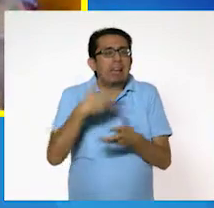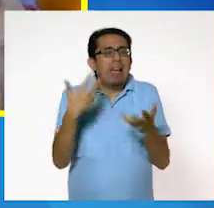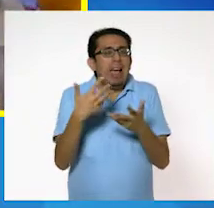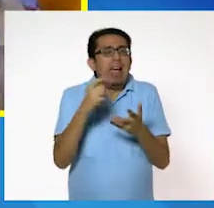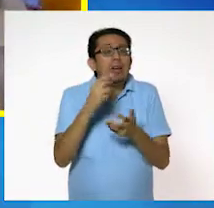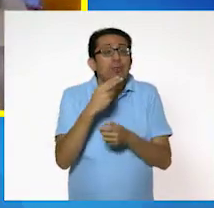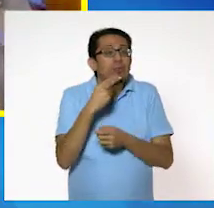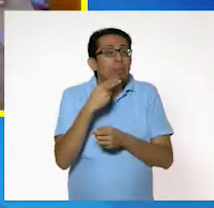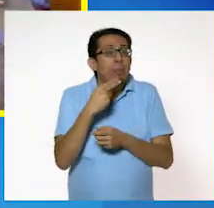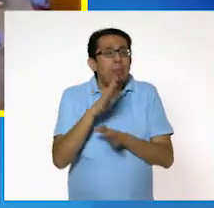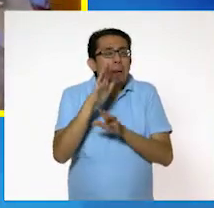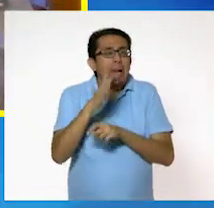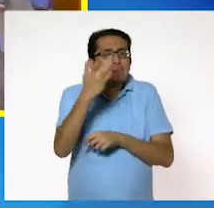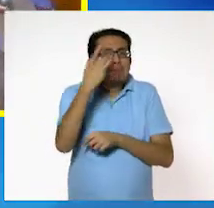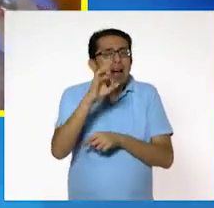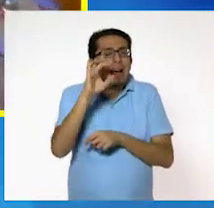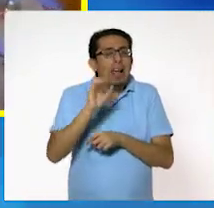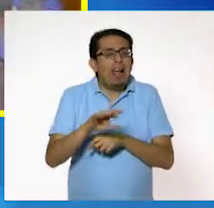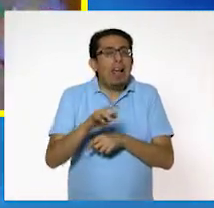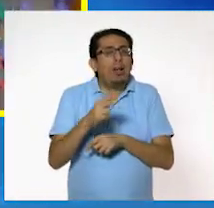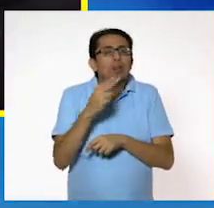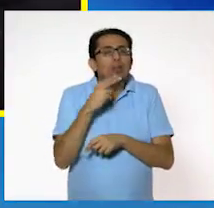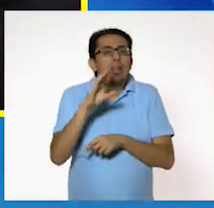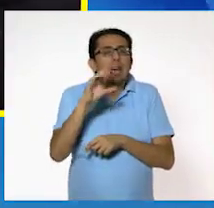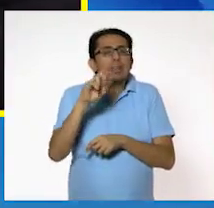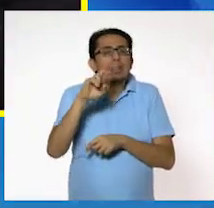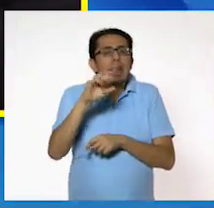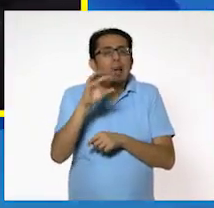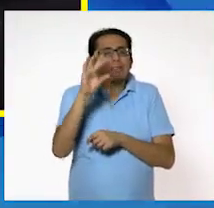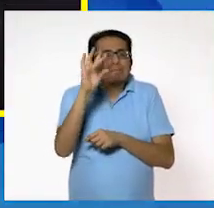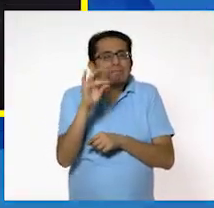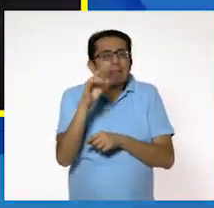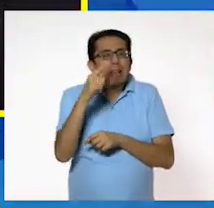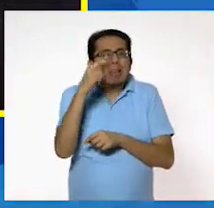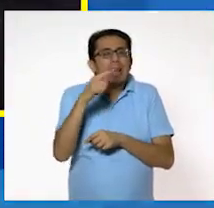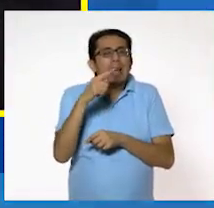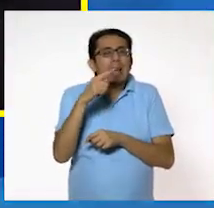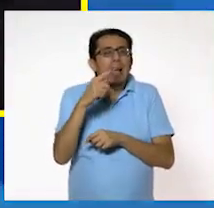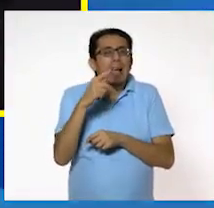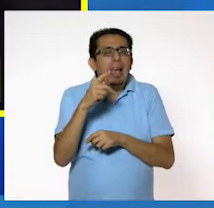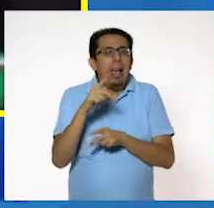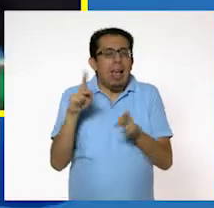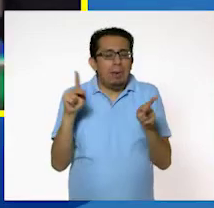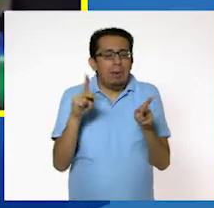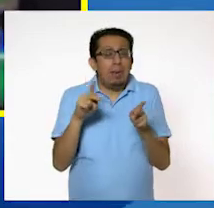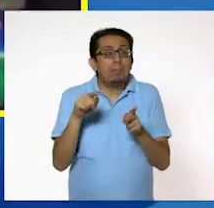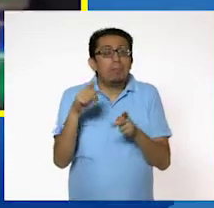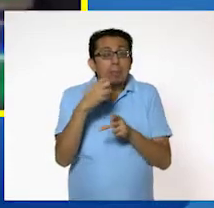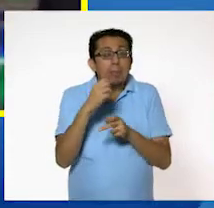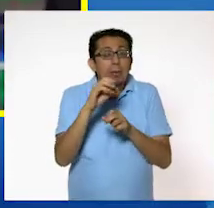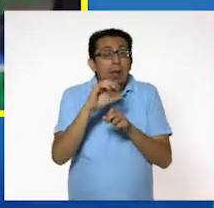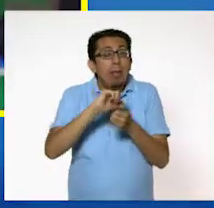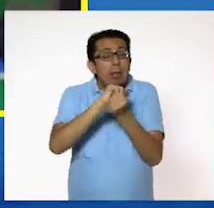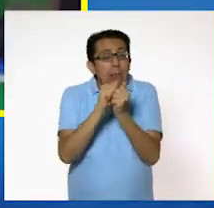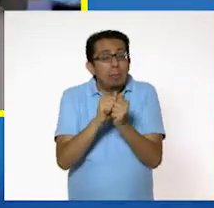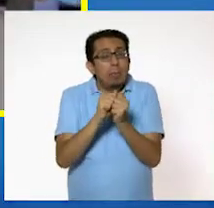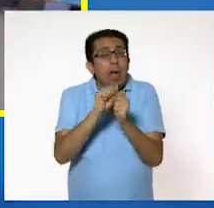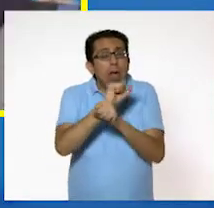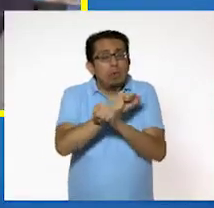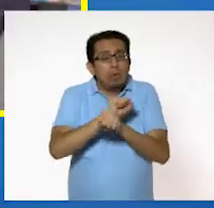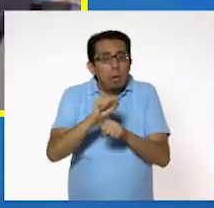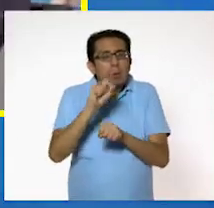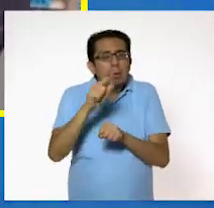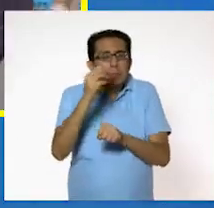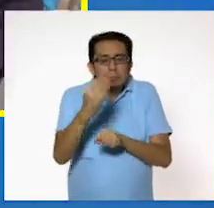abeja. Así que eso es lo que la vuelve suave. Sí, claro, es una suavidad y sobre todo el aroma que tiene la plastilina. ¿Son